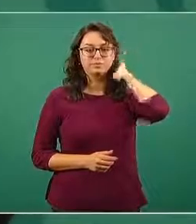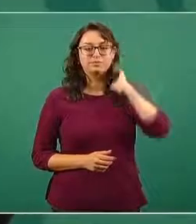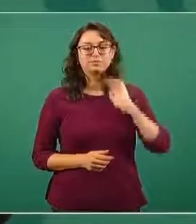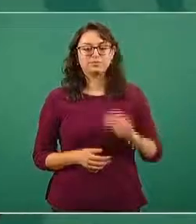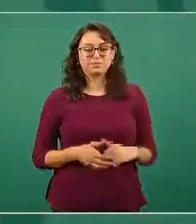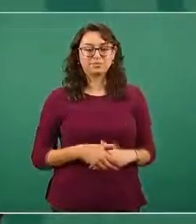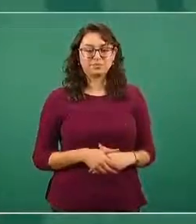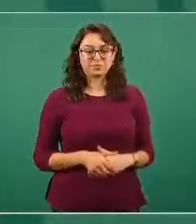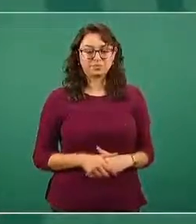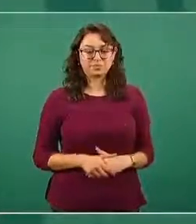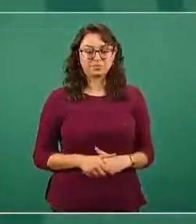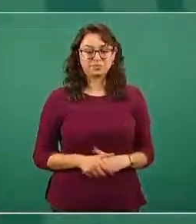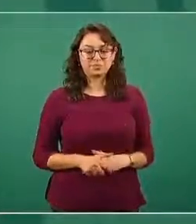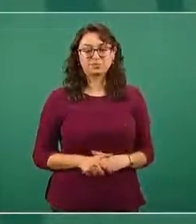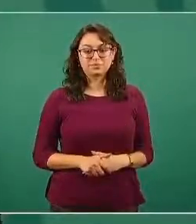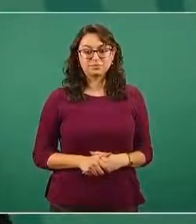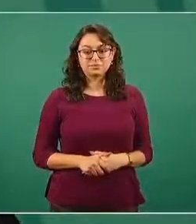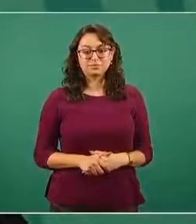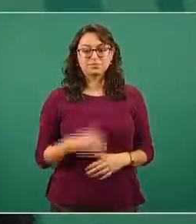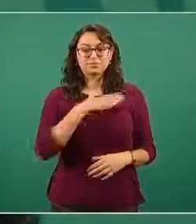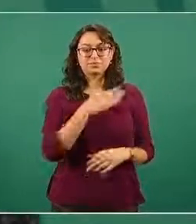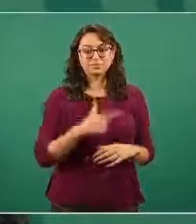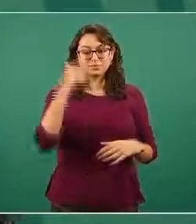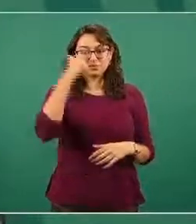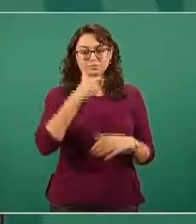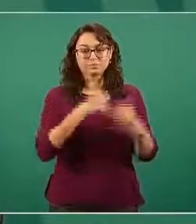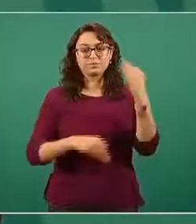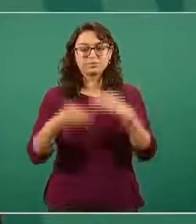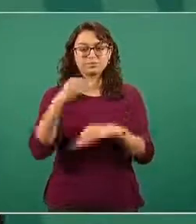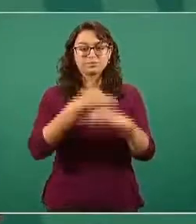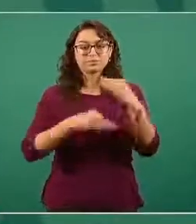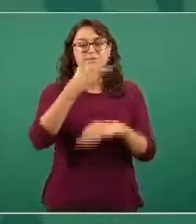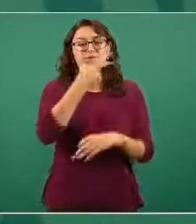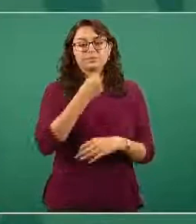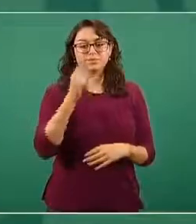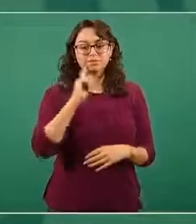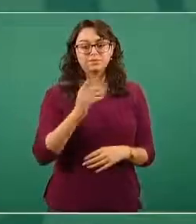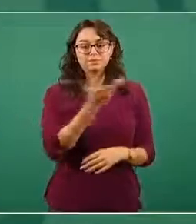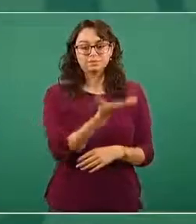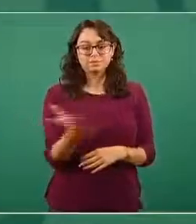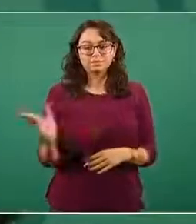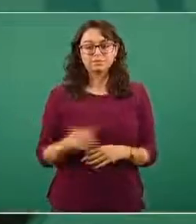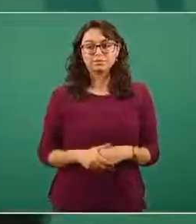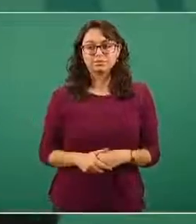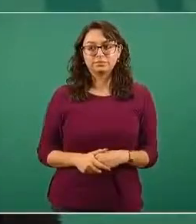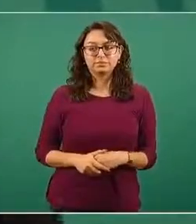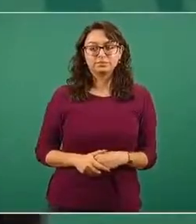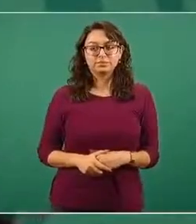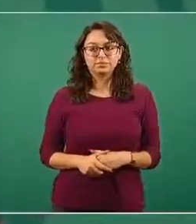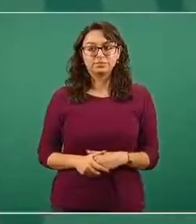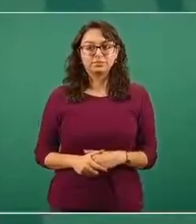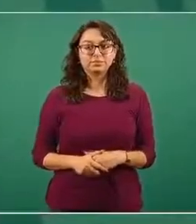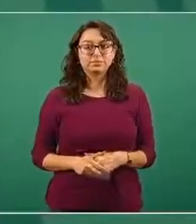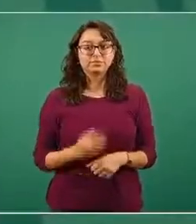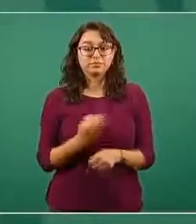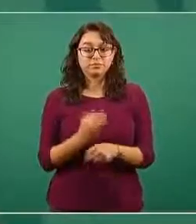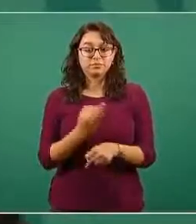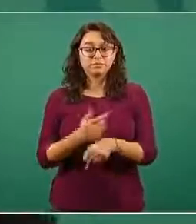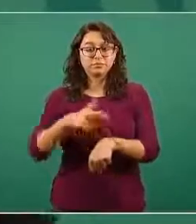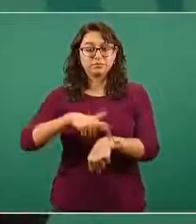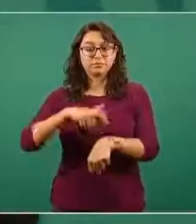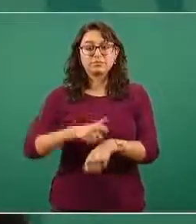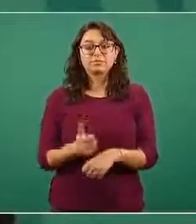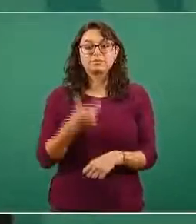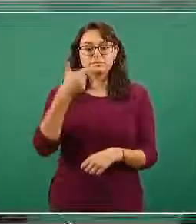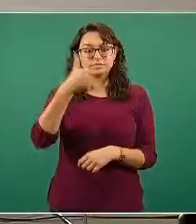Muy buenas noches a todas y todos. Son las 7 en punto de la noche aquí en la Ciudad de México,